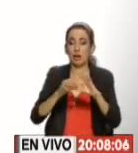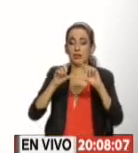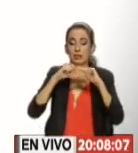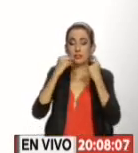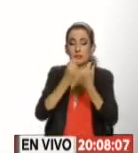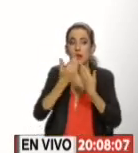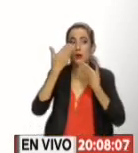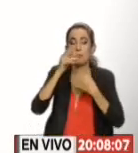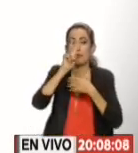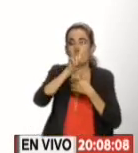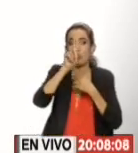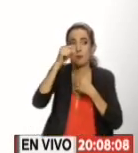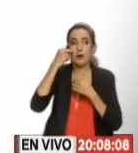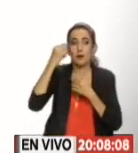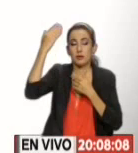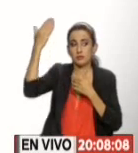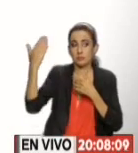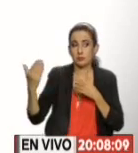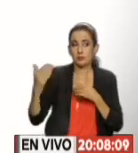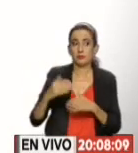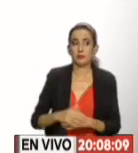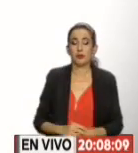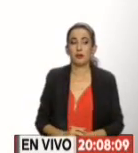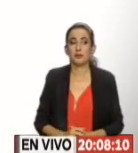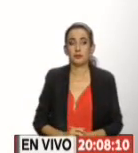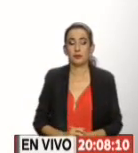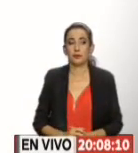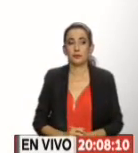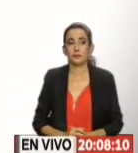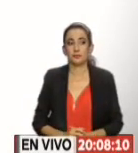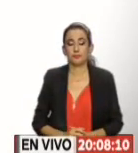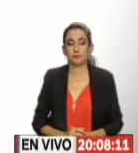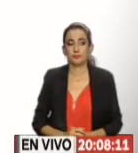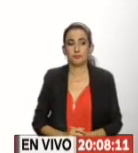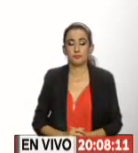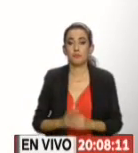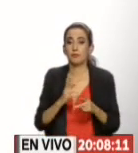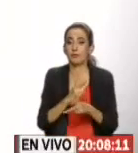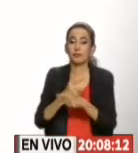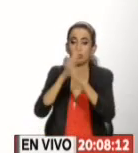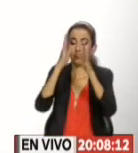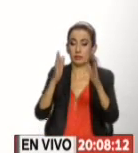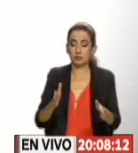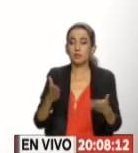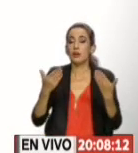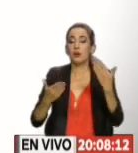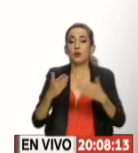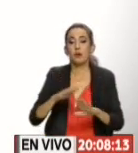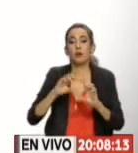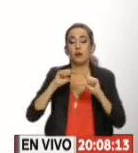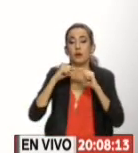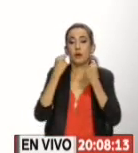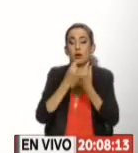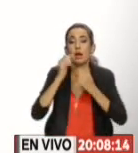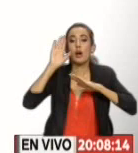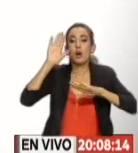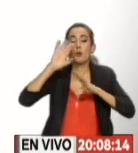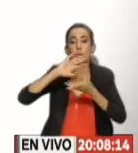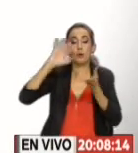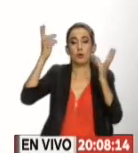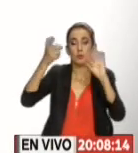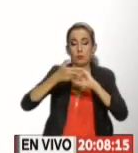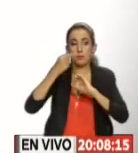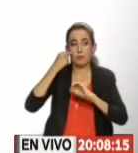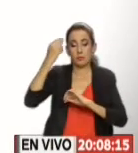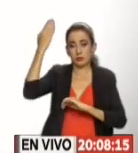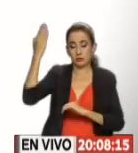4 concejales: Alfredo Aguilar, Paola Flores, Daniel García y Javier Barrera. La tercera fuerza la integra el Movimiento Compromiso Social con Roque Ordóñez,